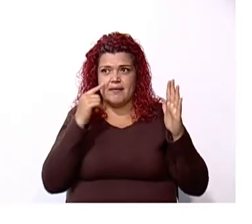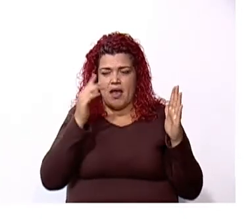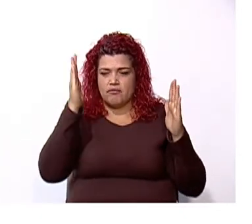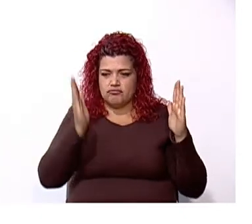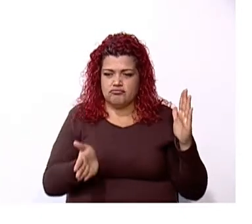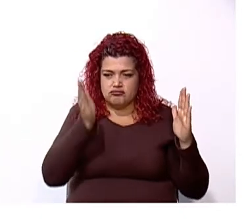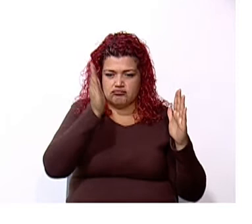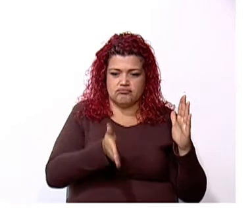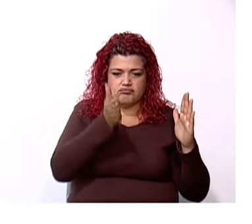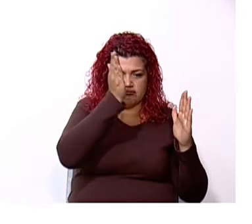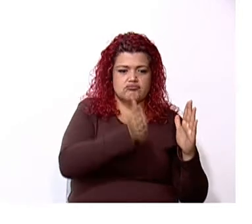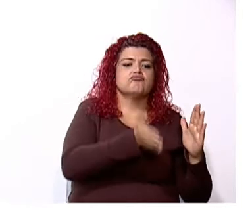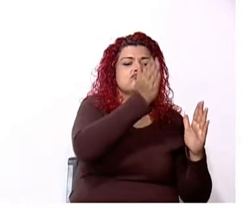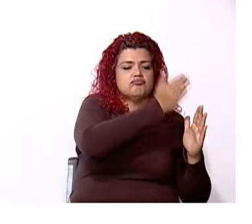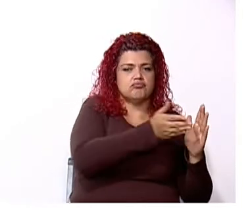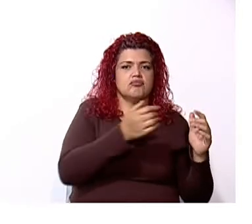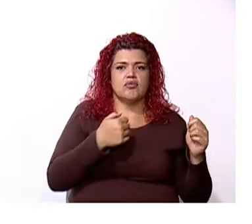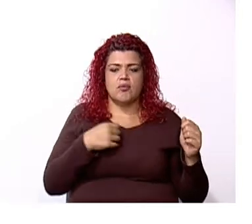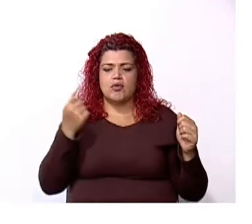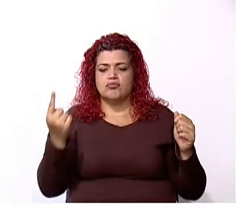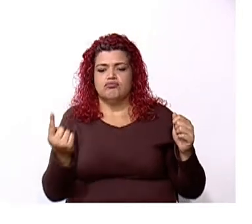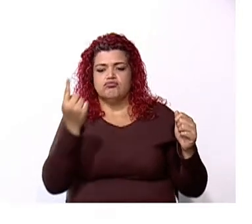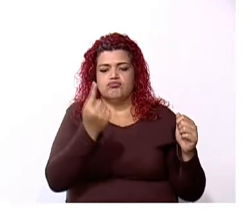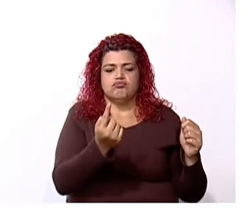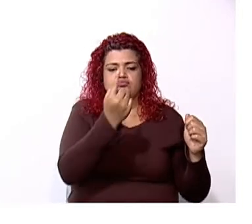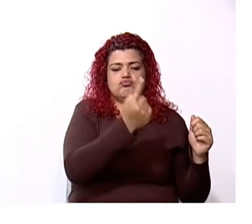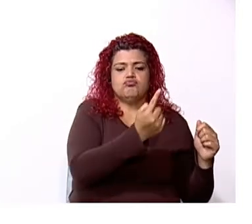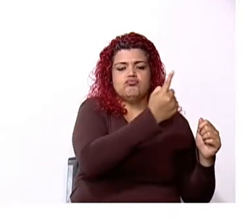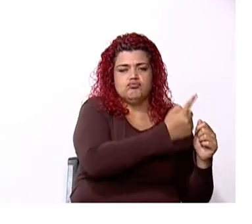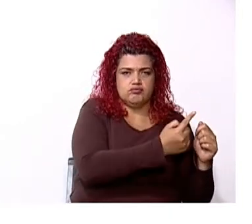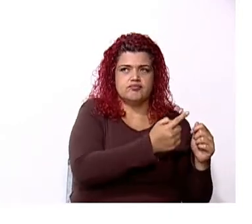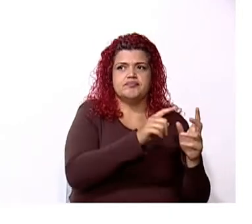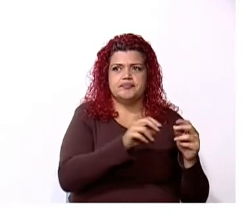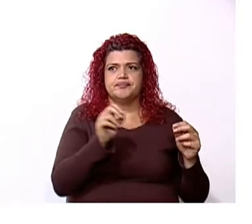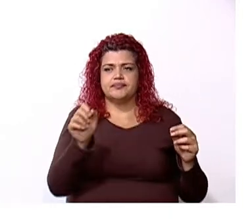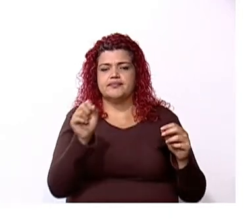Observemos. Van a ir colocando la cantidad